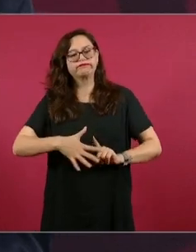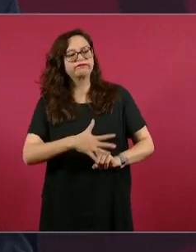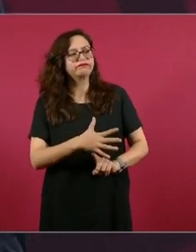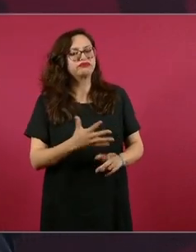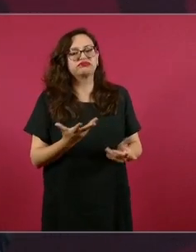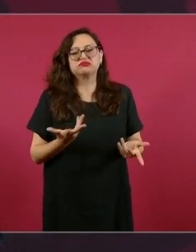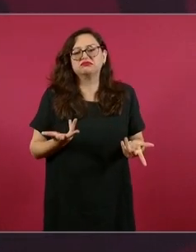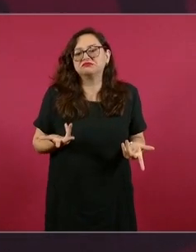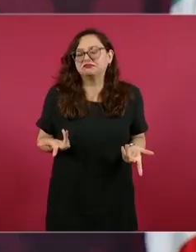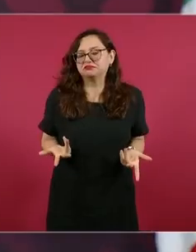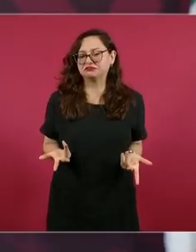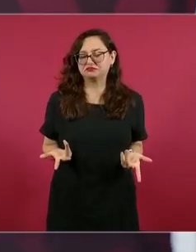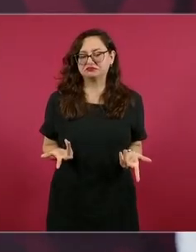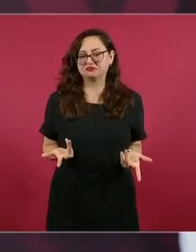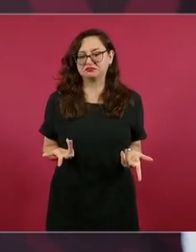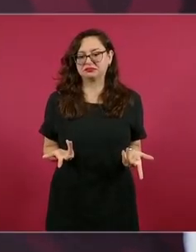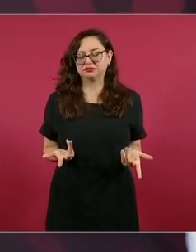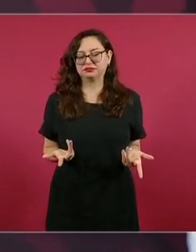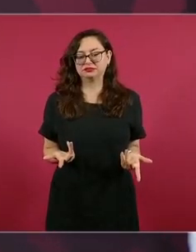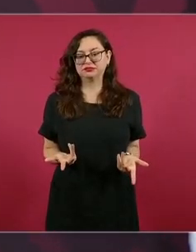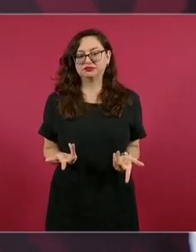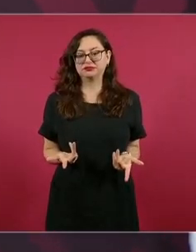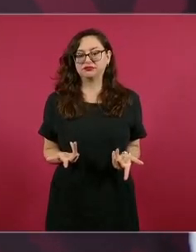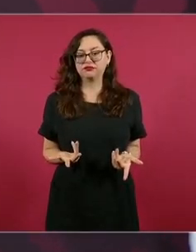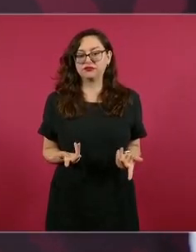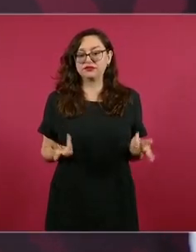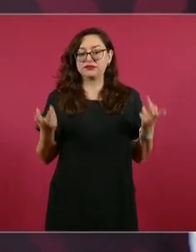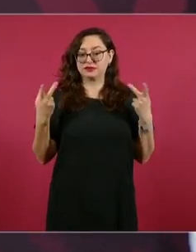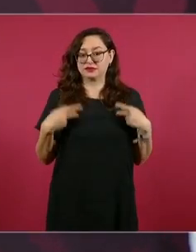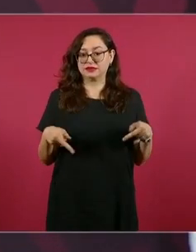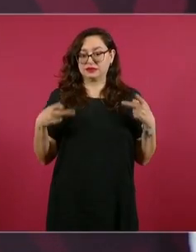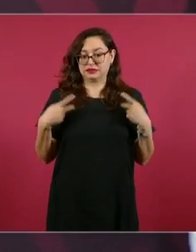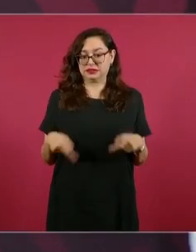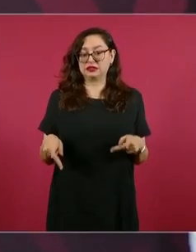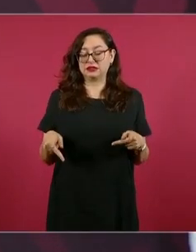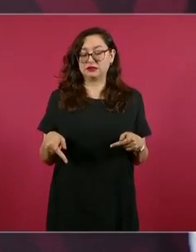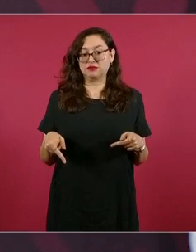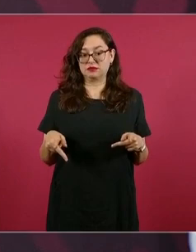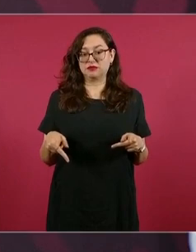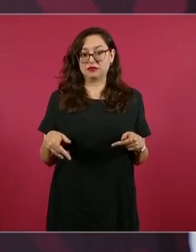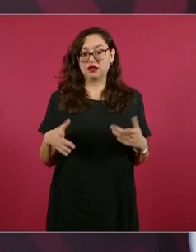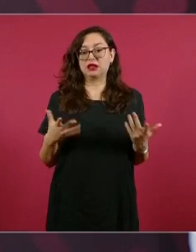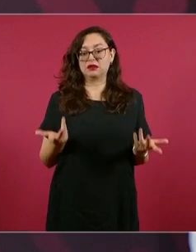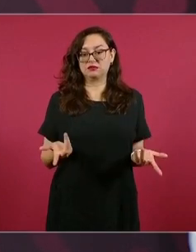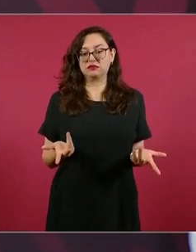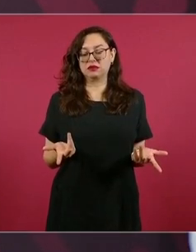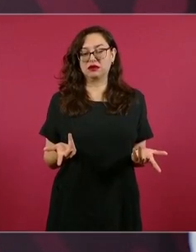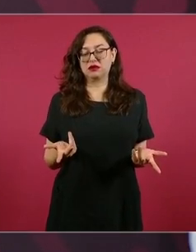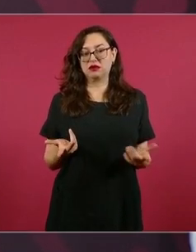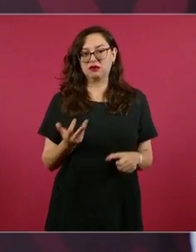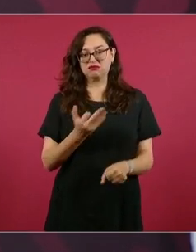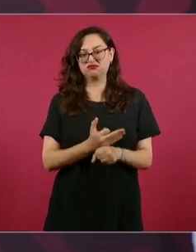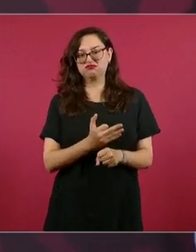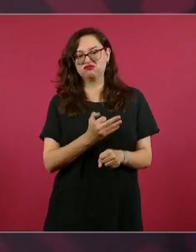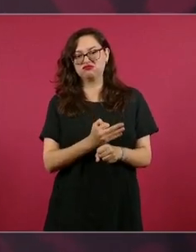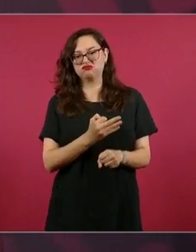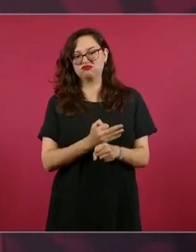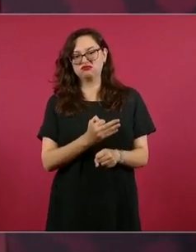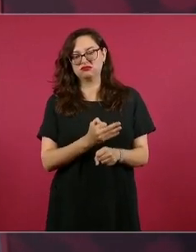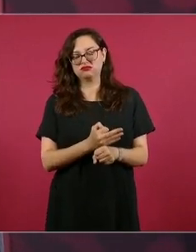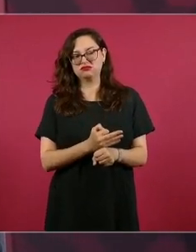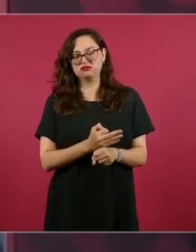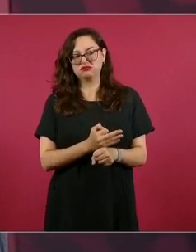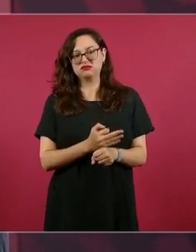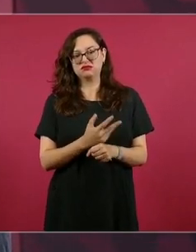hasta la gente que en estos días está siendo más cuestionada, que son adversarios